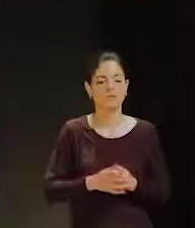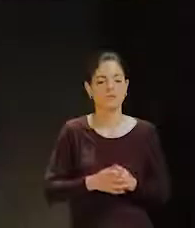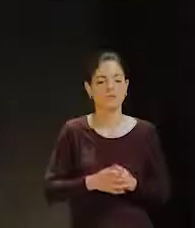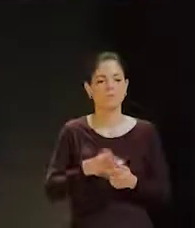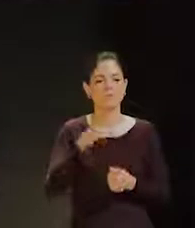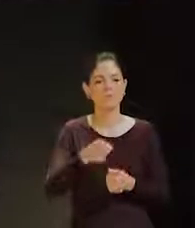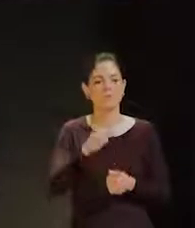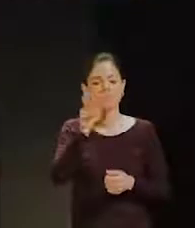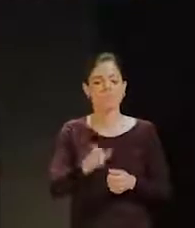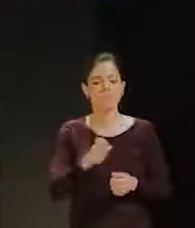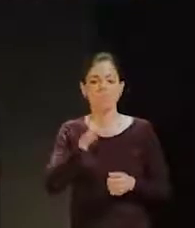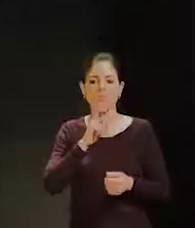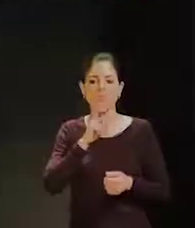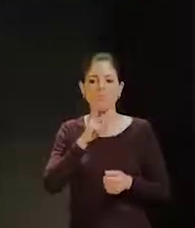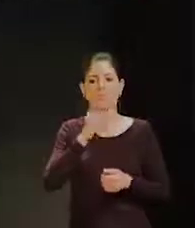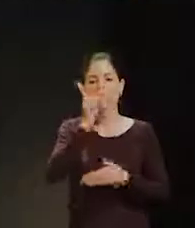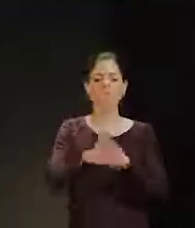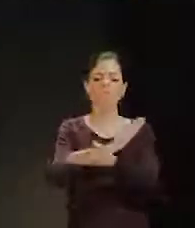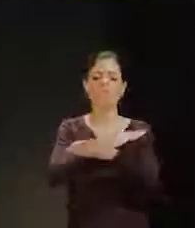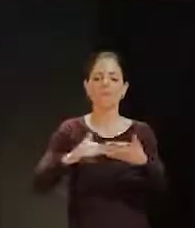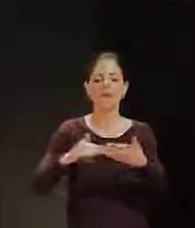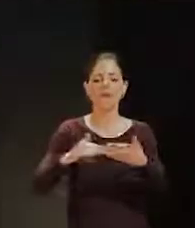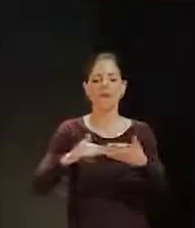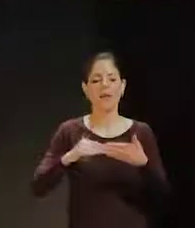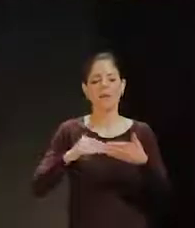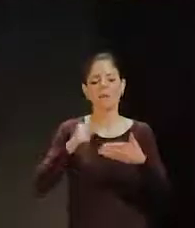tú no cumples los parámetros